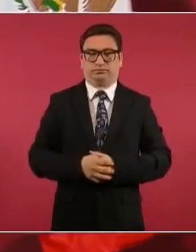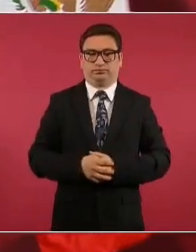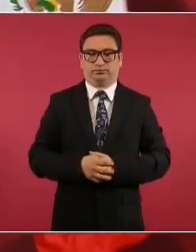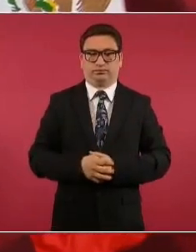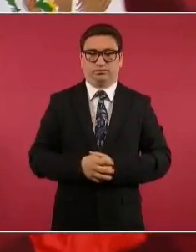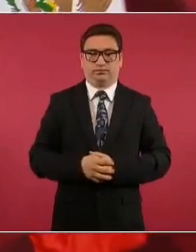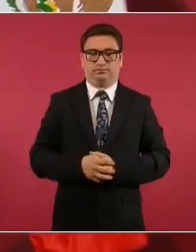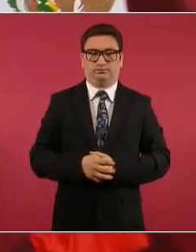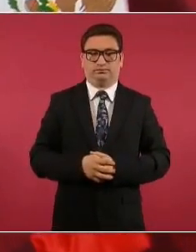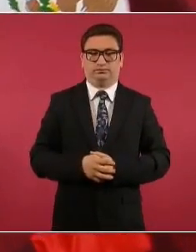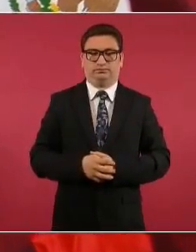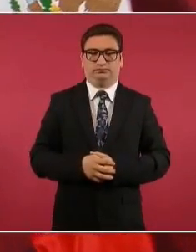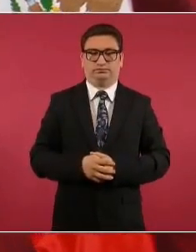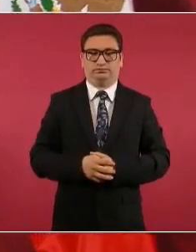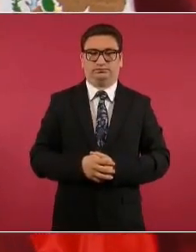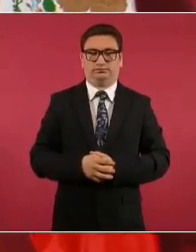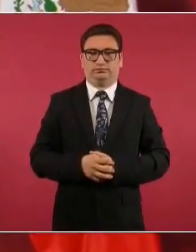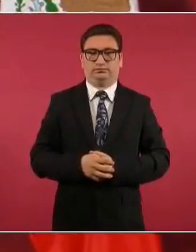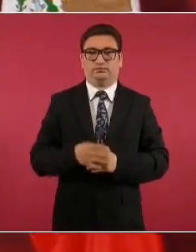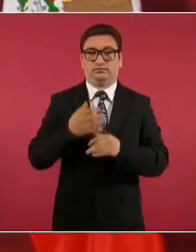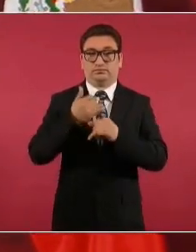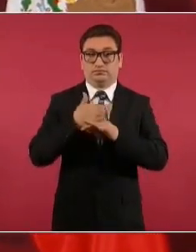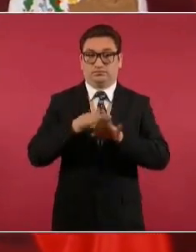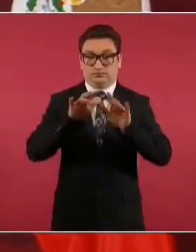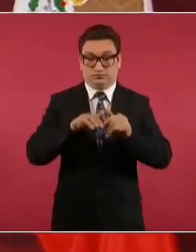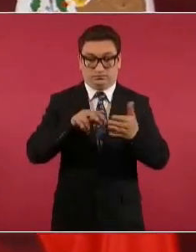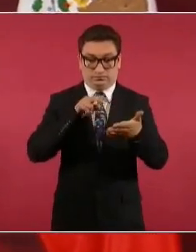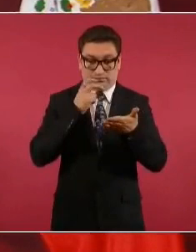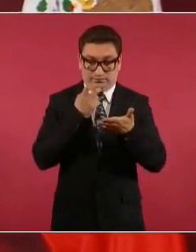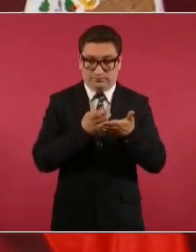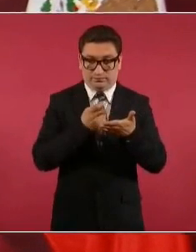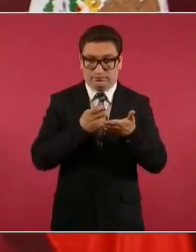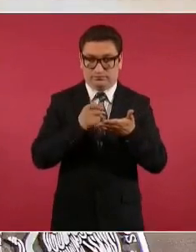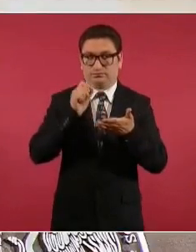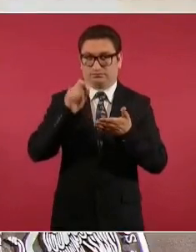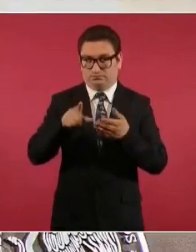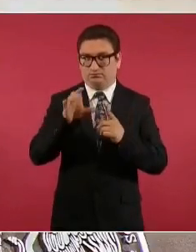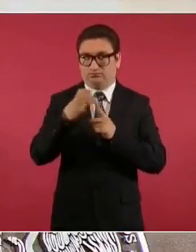Se actuó con el informe de la comisión